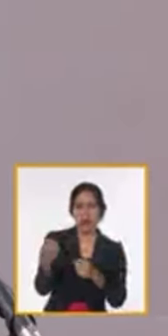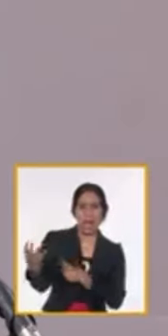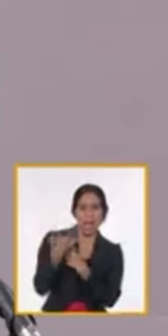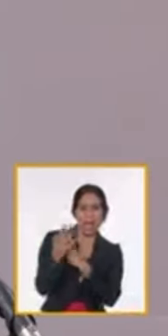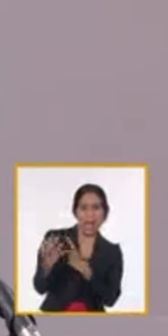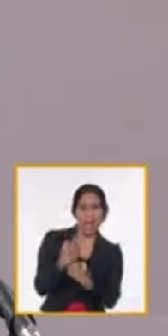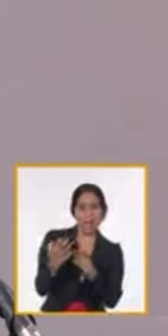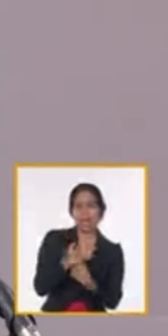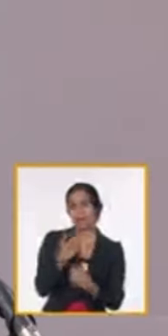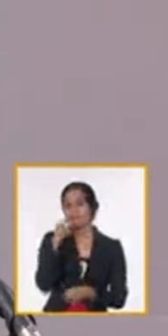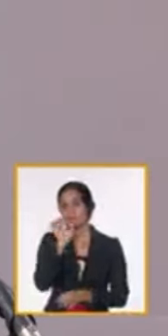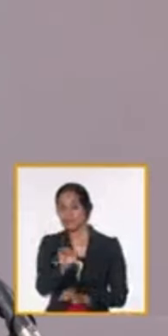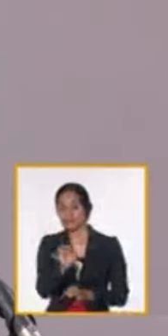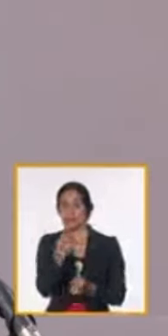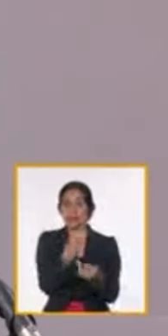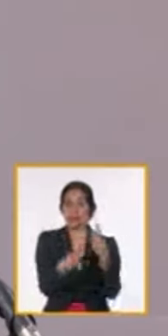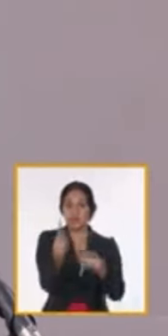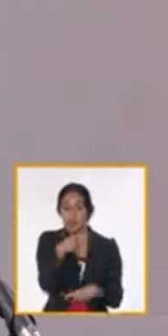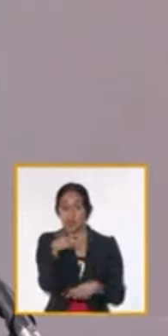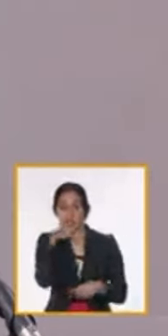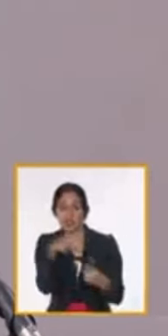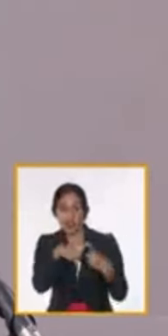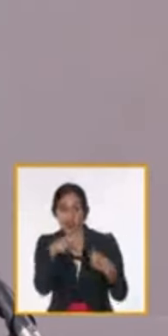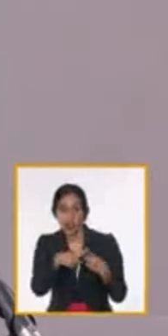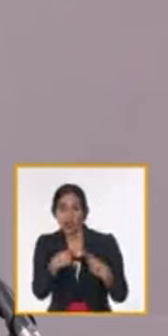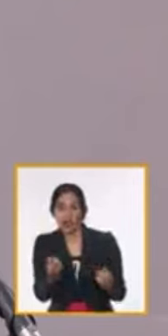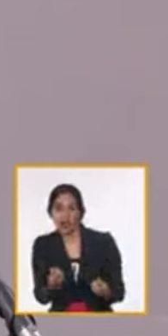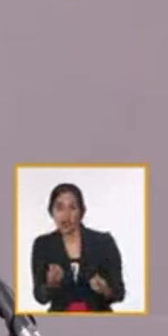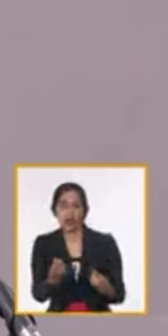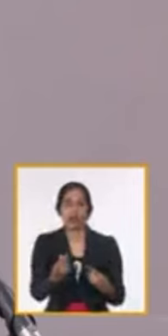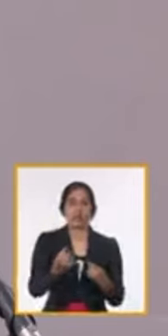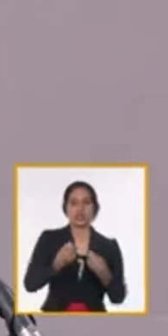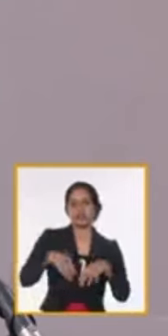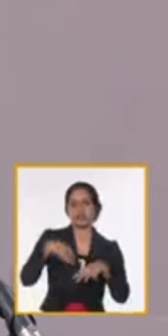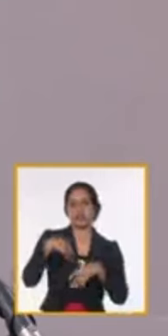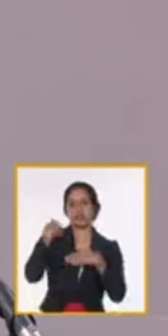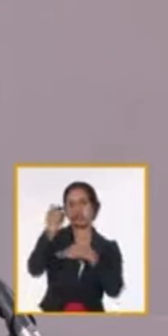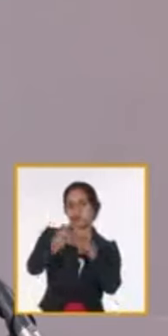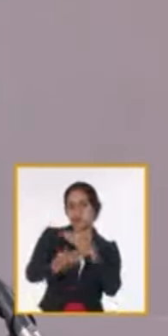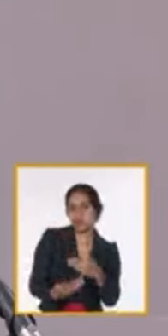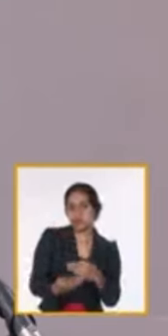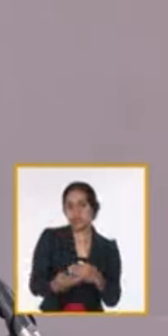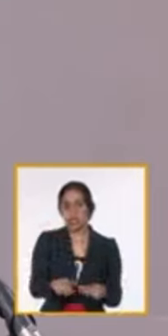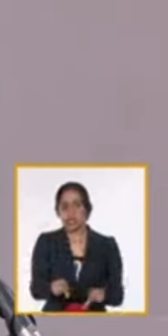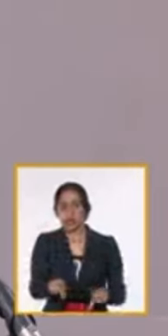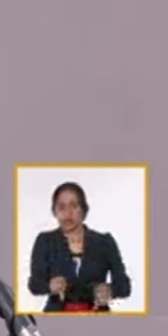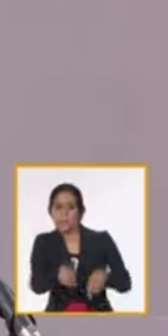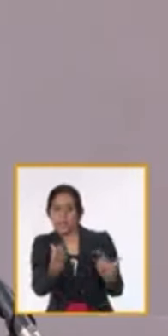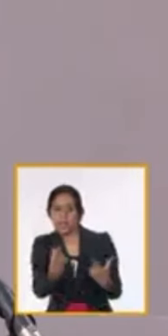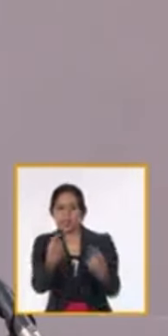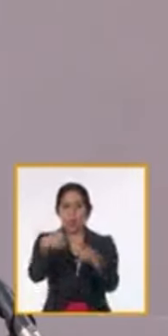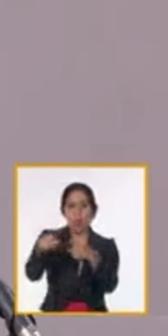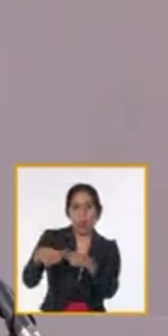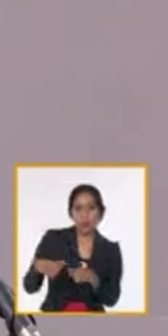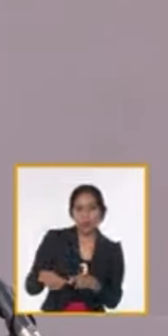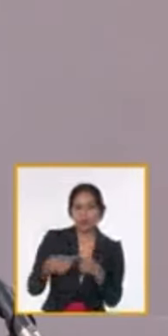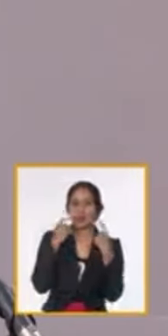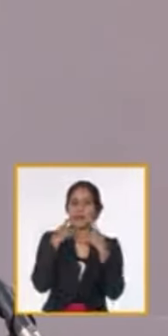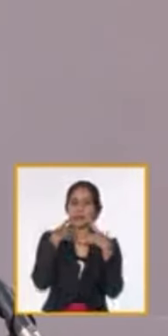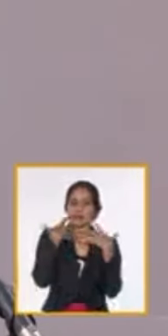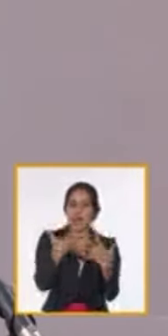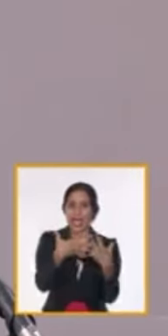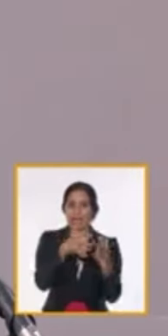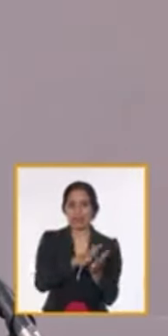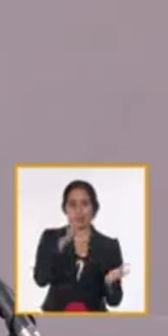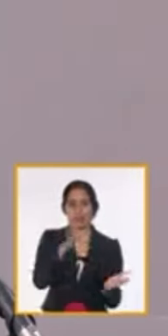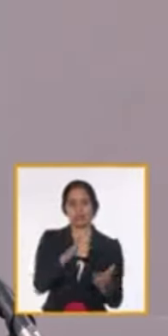externos, son agentes externos, están cumpliendo las órdenes de otras potencias y no se dan